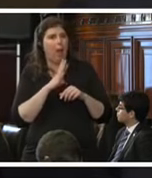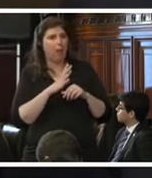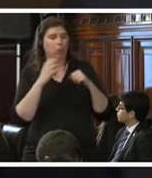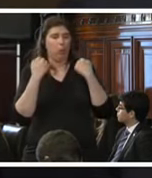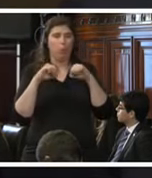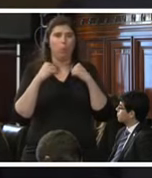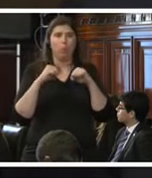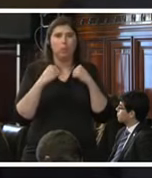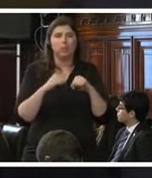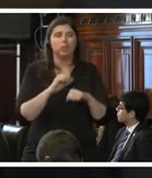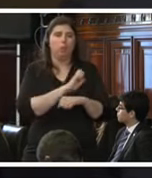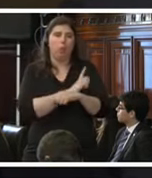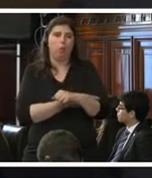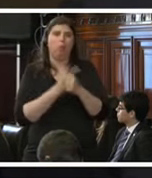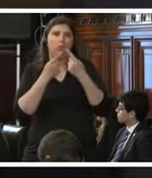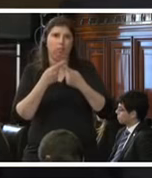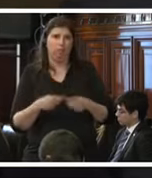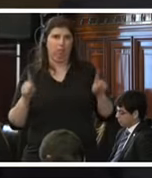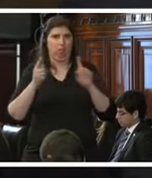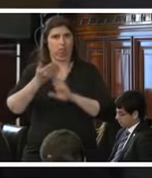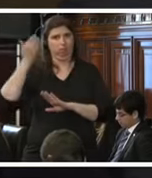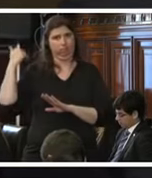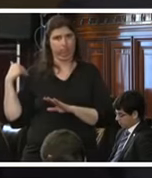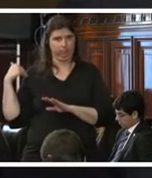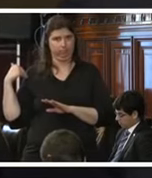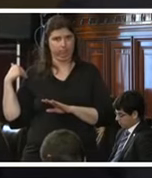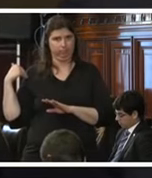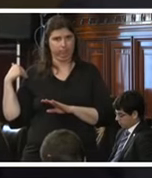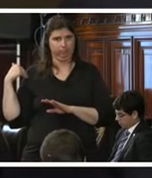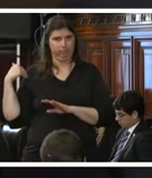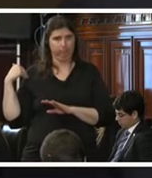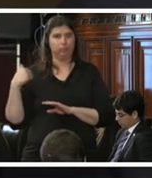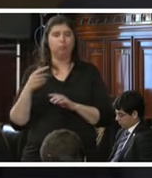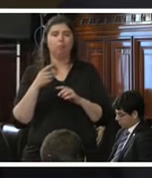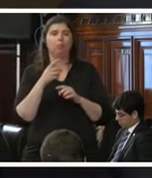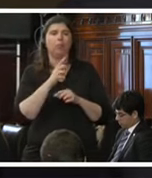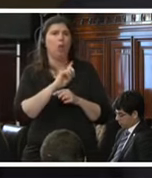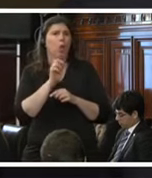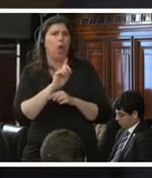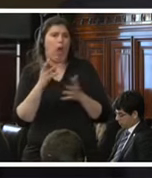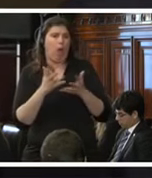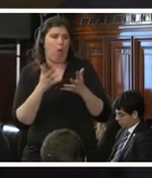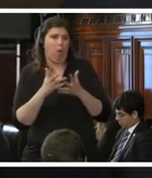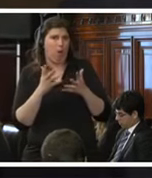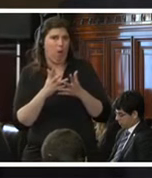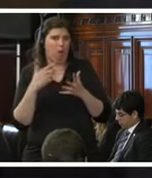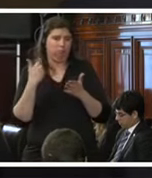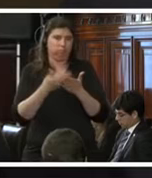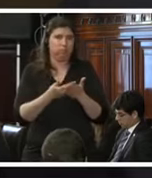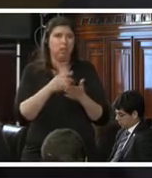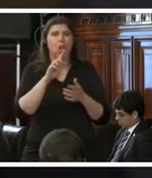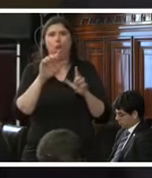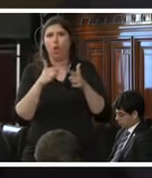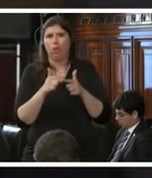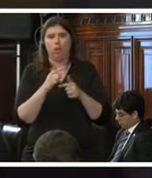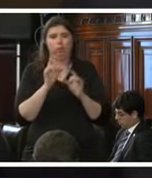poder. Es decir, ninguno de los estamentos tiene en absoluto una respuesta por